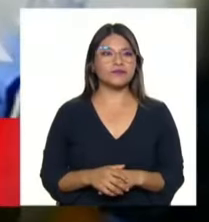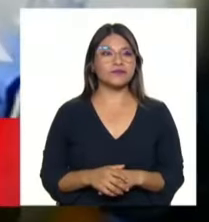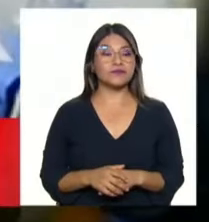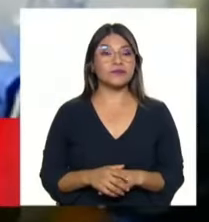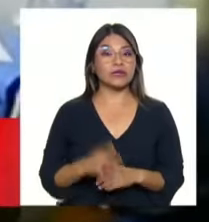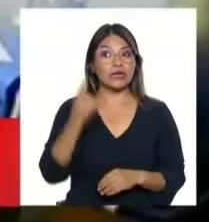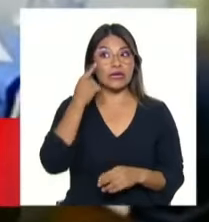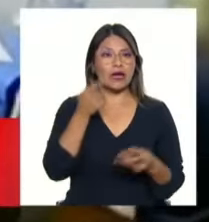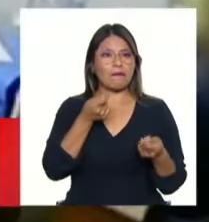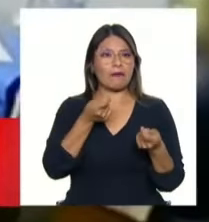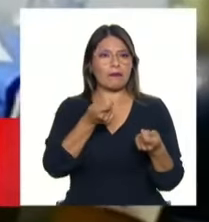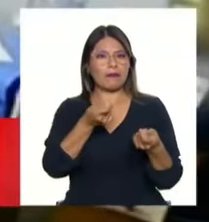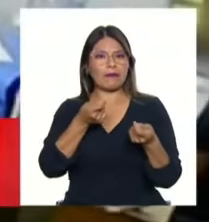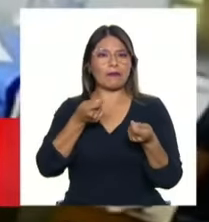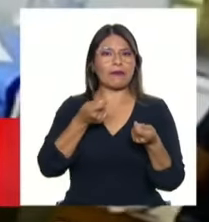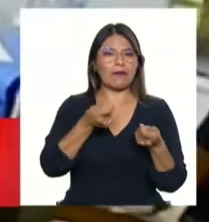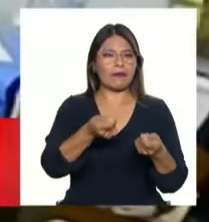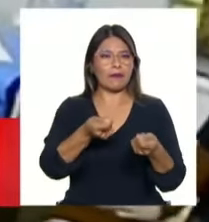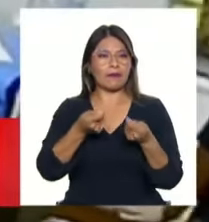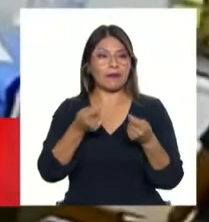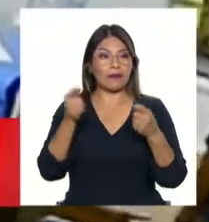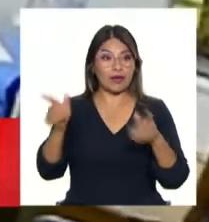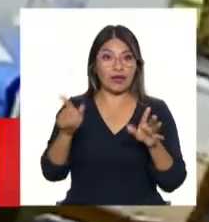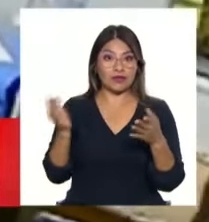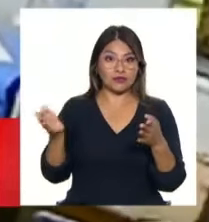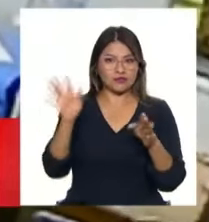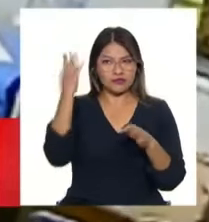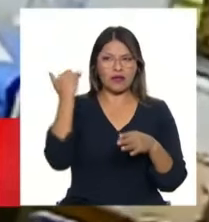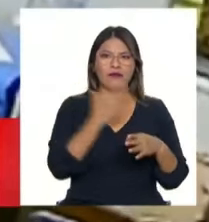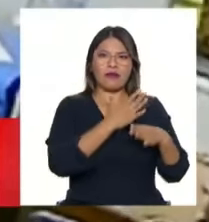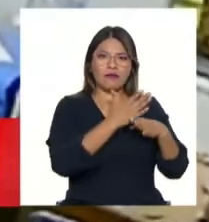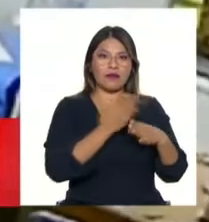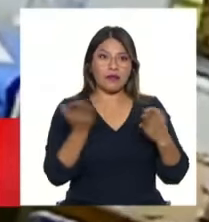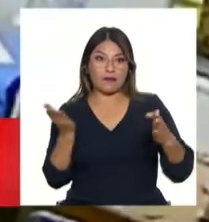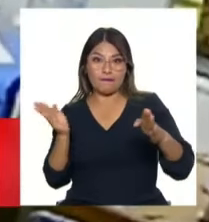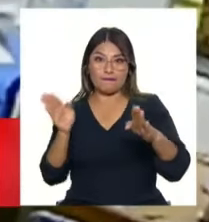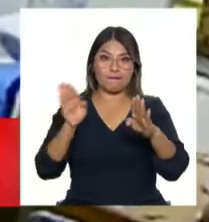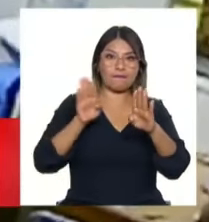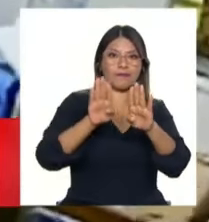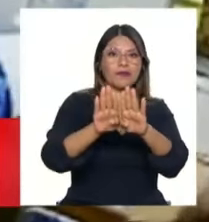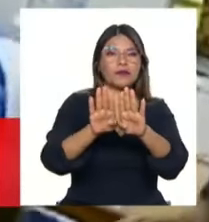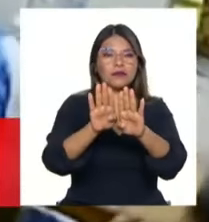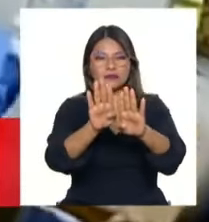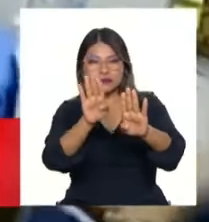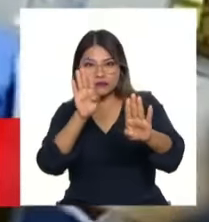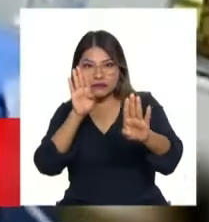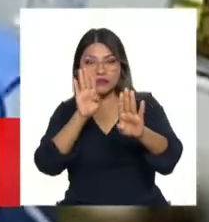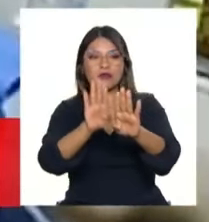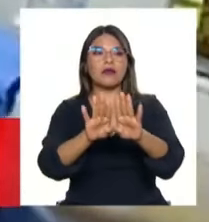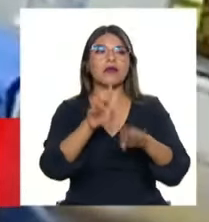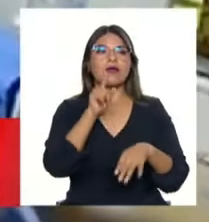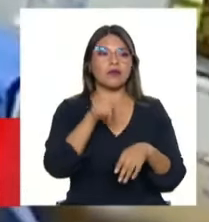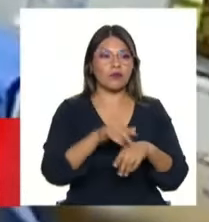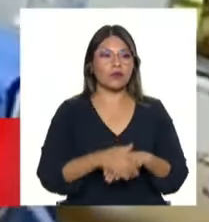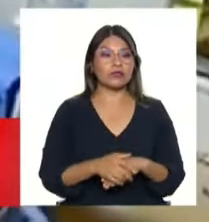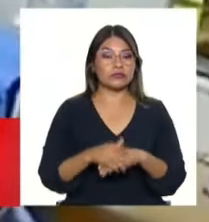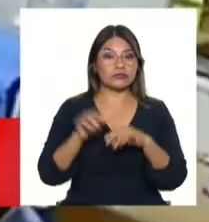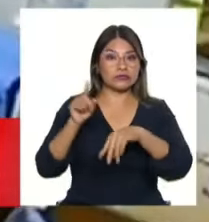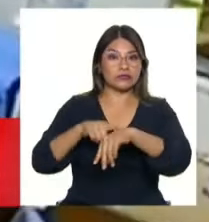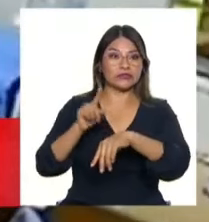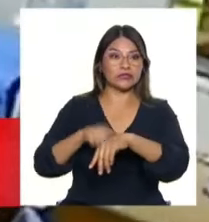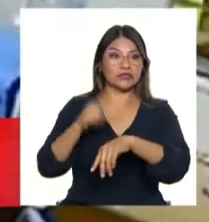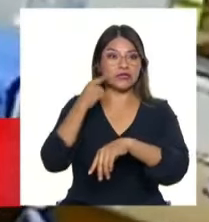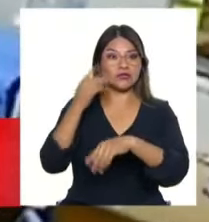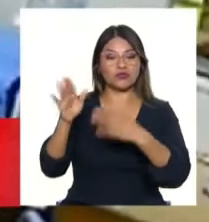Este es el forcejeo de un empresario maderero con dos asaltantes que ingresaron a su local para cometer un robo. Ocurrió en la